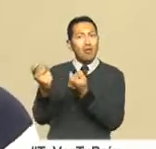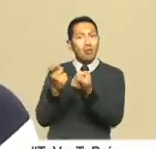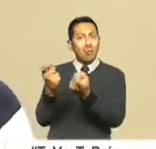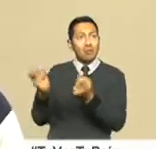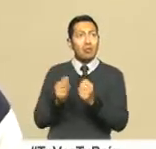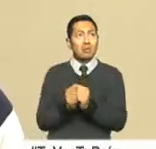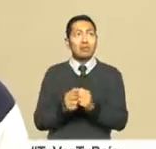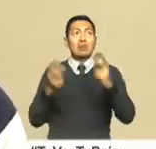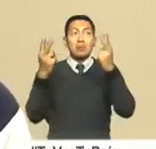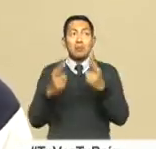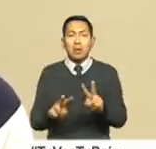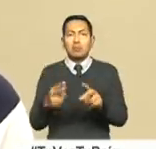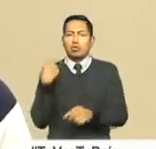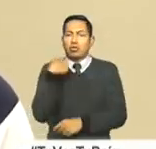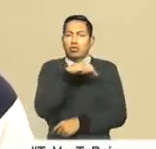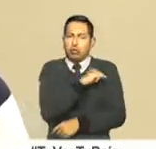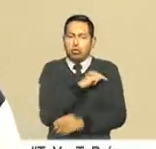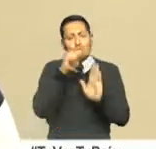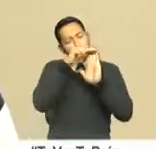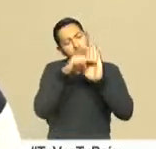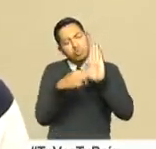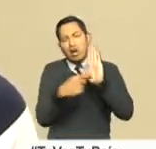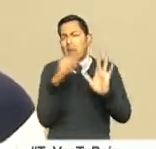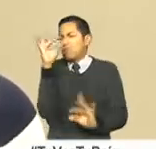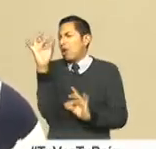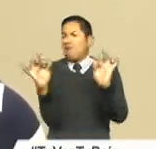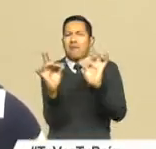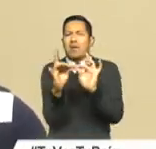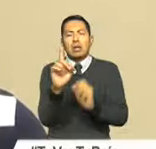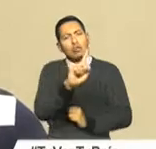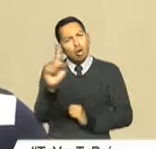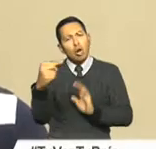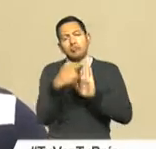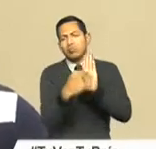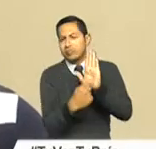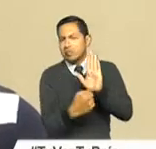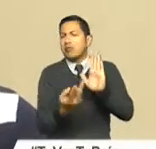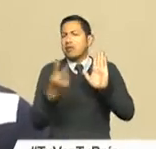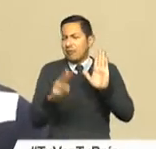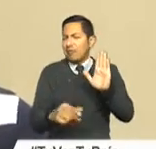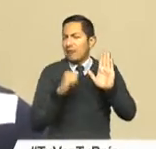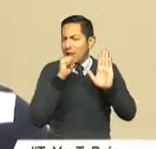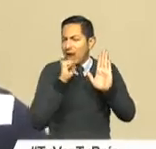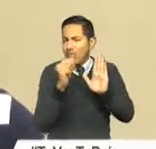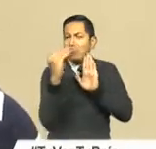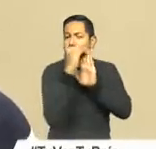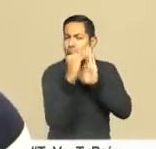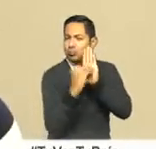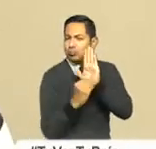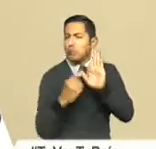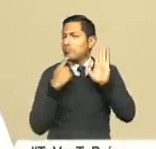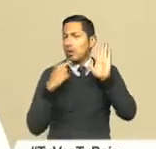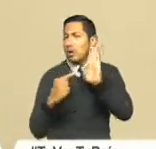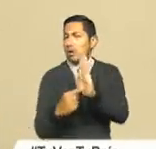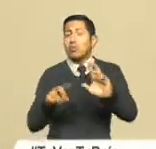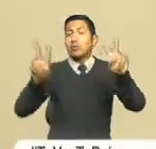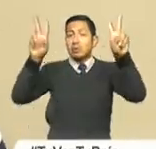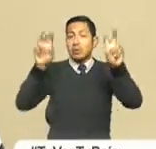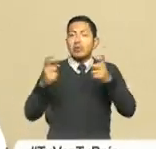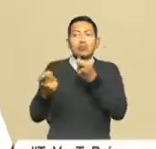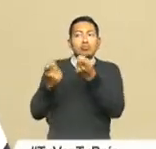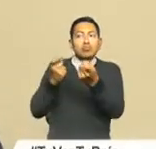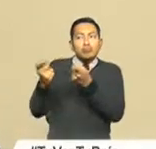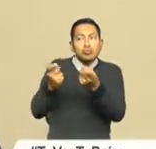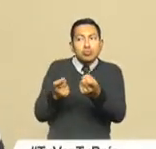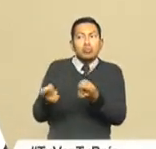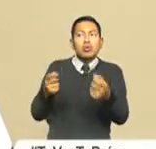puede ser autocrítico y decir que toda ley es perfectible. Y sobre todo creo que hay que perfeccionar el tema de la regulación y el control por